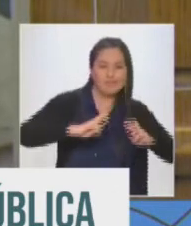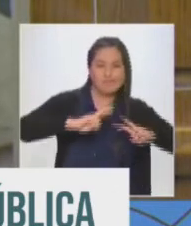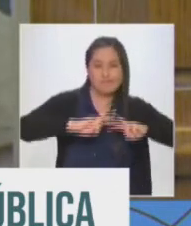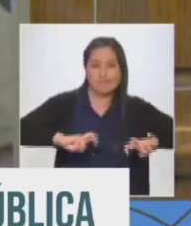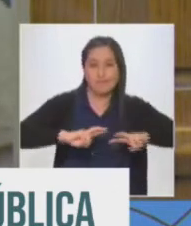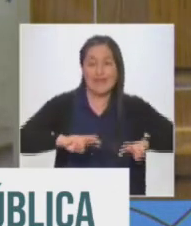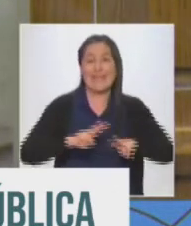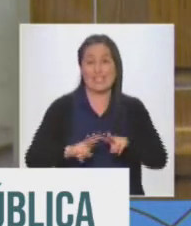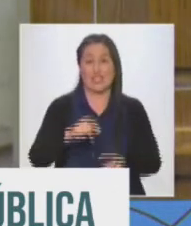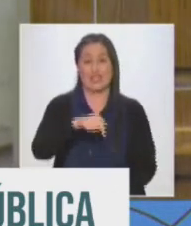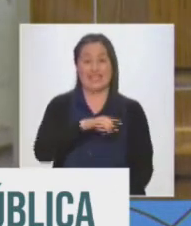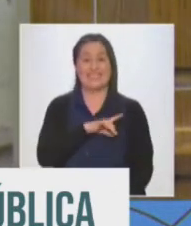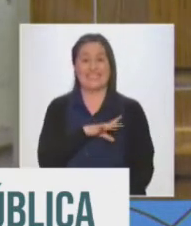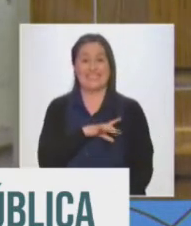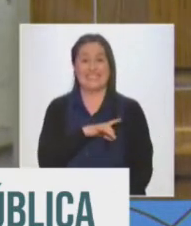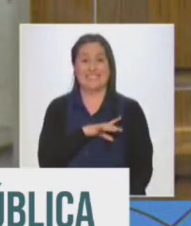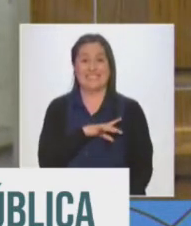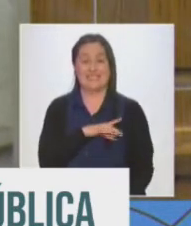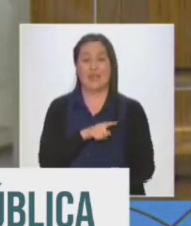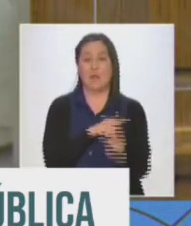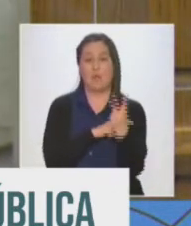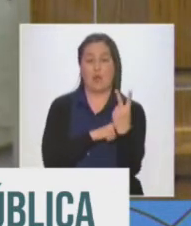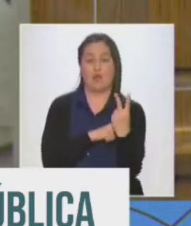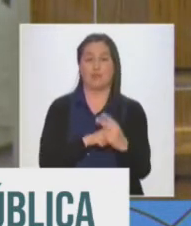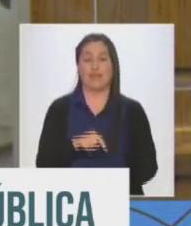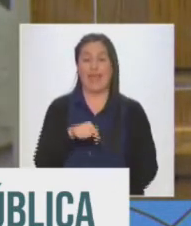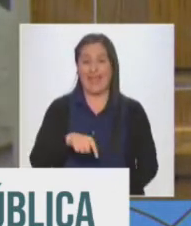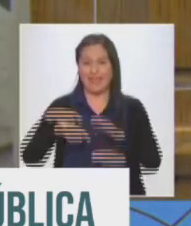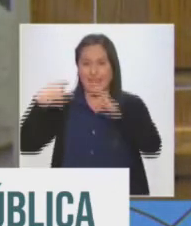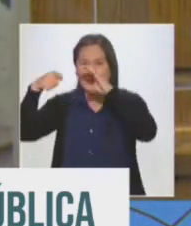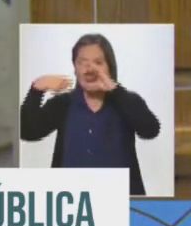hecho en Chile por CIPER y la VOT. Este